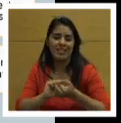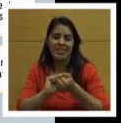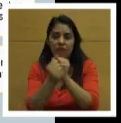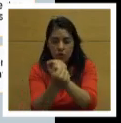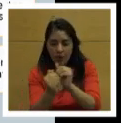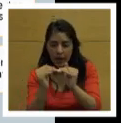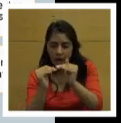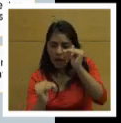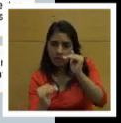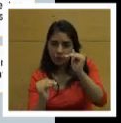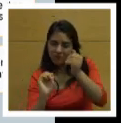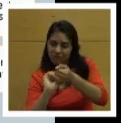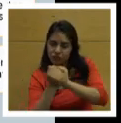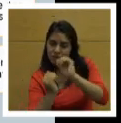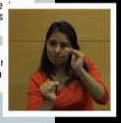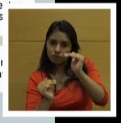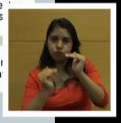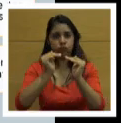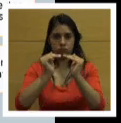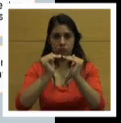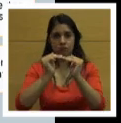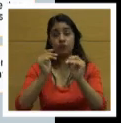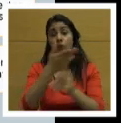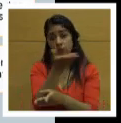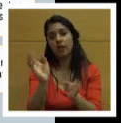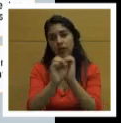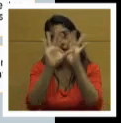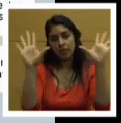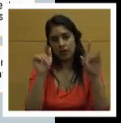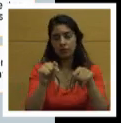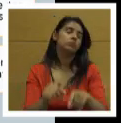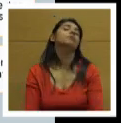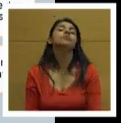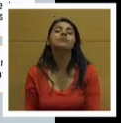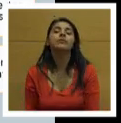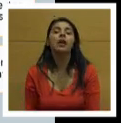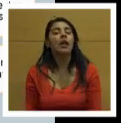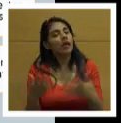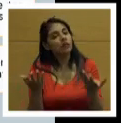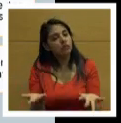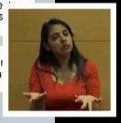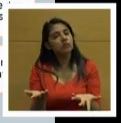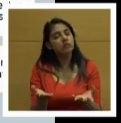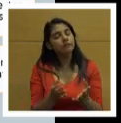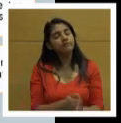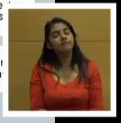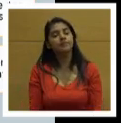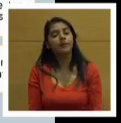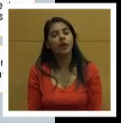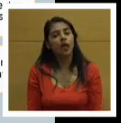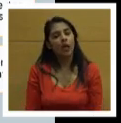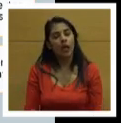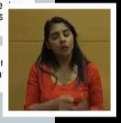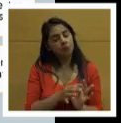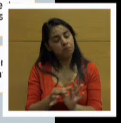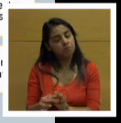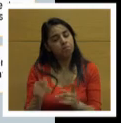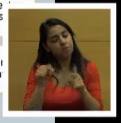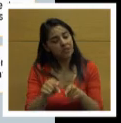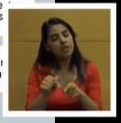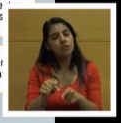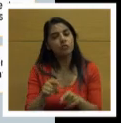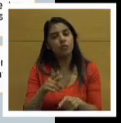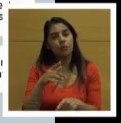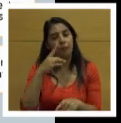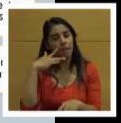igualdad, ¿ya? Como para poder tener claridad en esos puntos. Por lo tanto, eso es lo que determina, ¿no es cierto?,